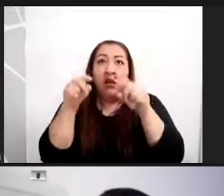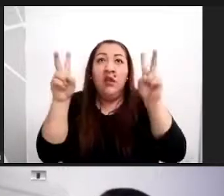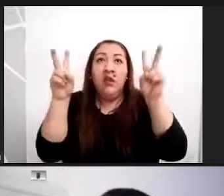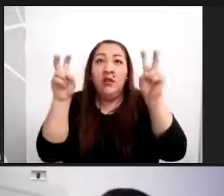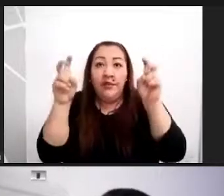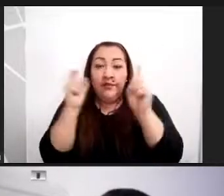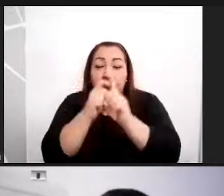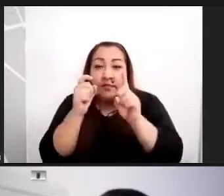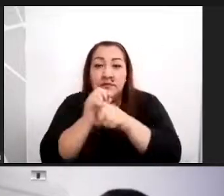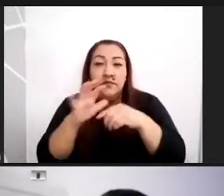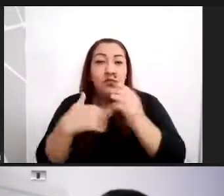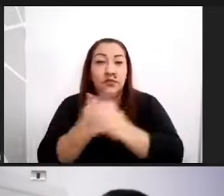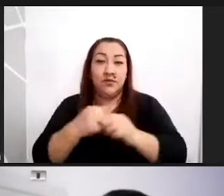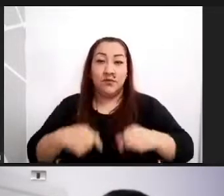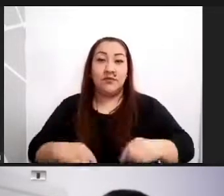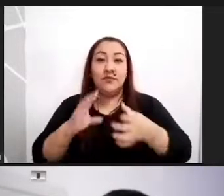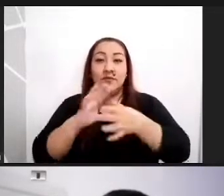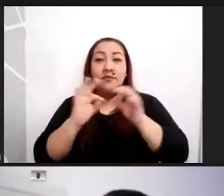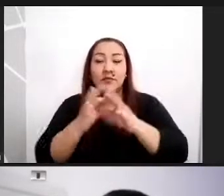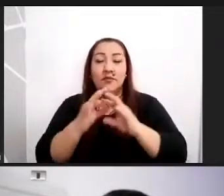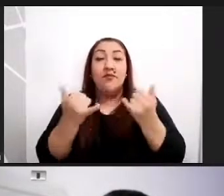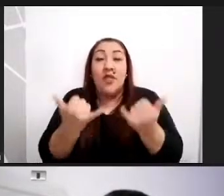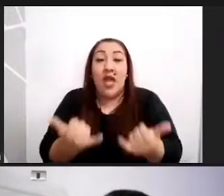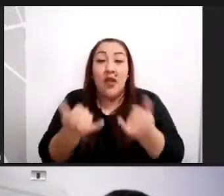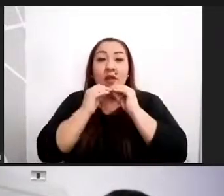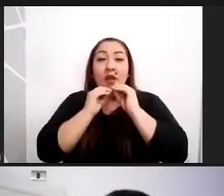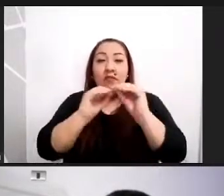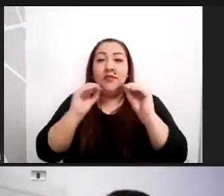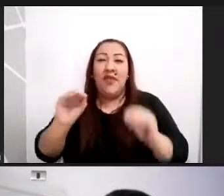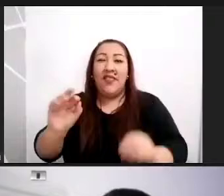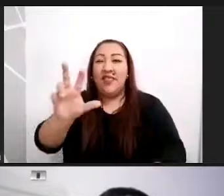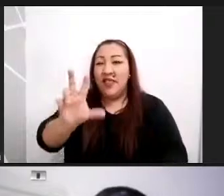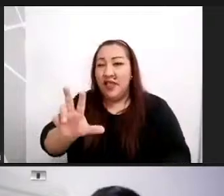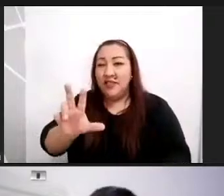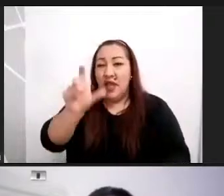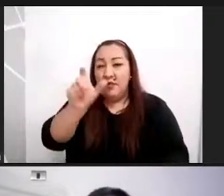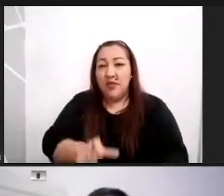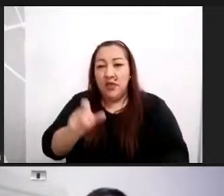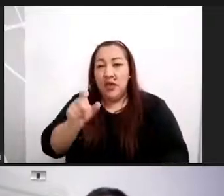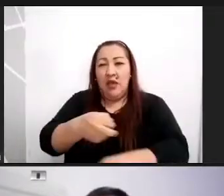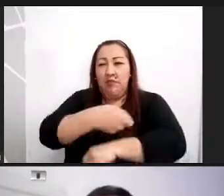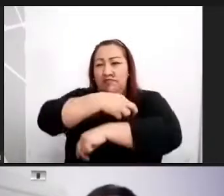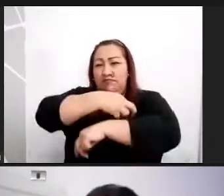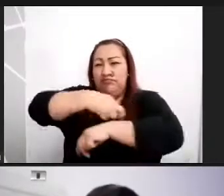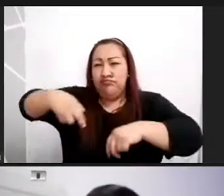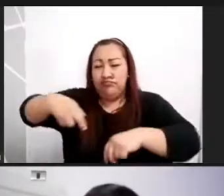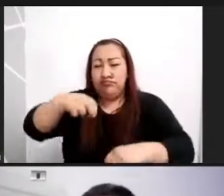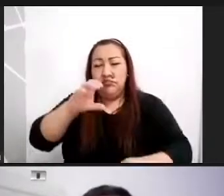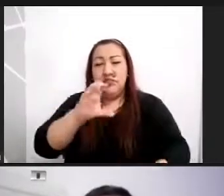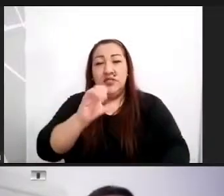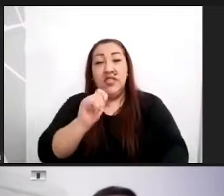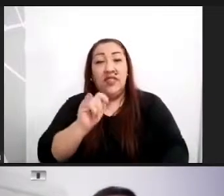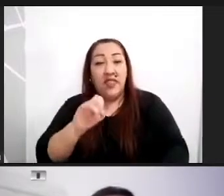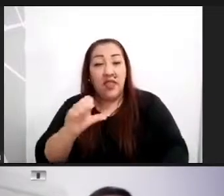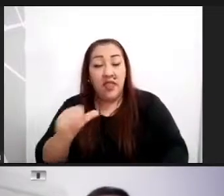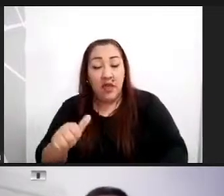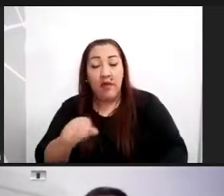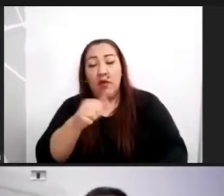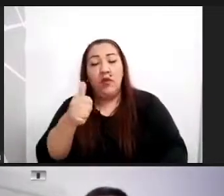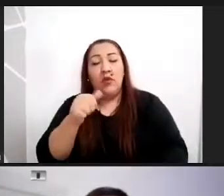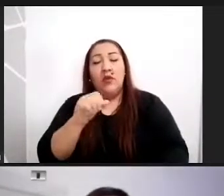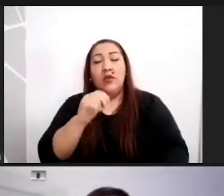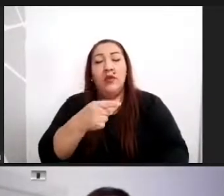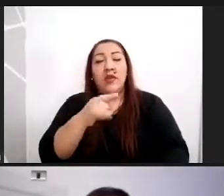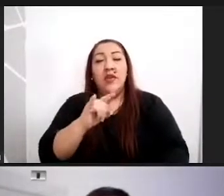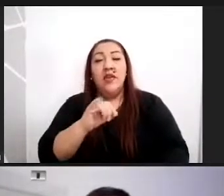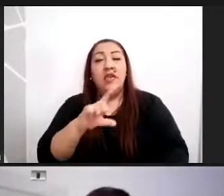nuestra historia, hemos convocado a 3 destacados profesionales: Cynthia Sambor, Guillermo Escobar